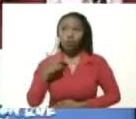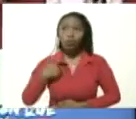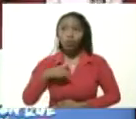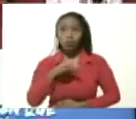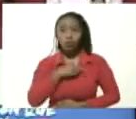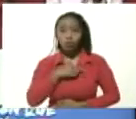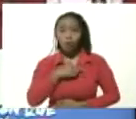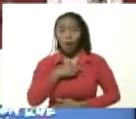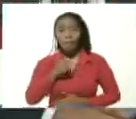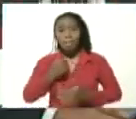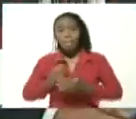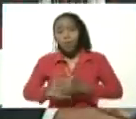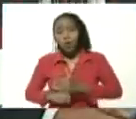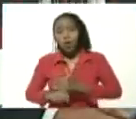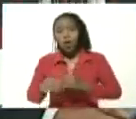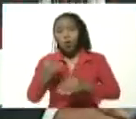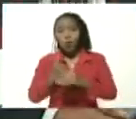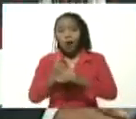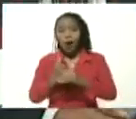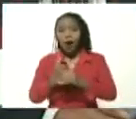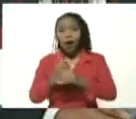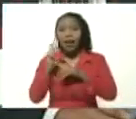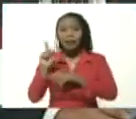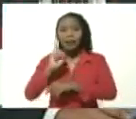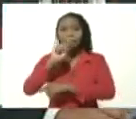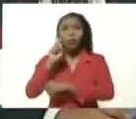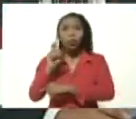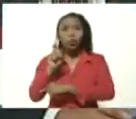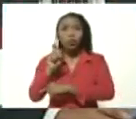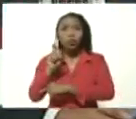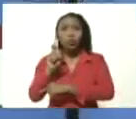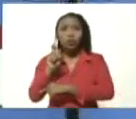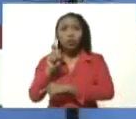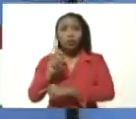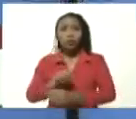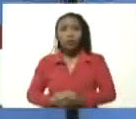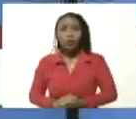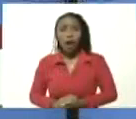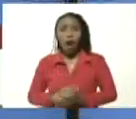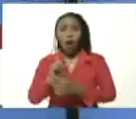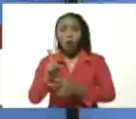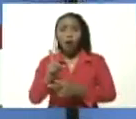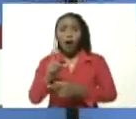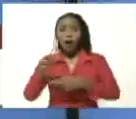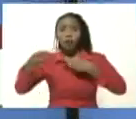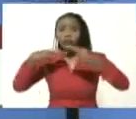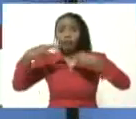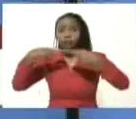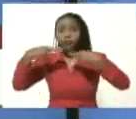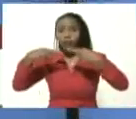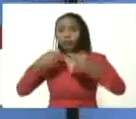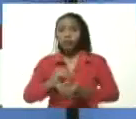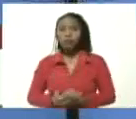Si nosotros hacemos, hermano, esa pregunta en un